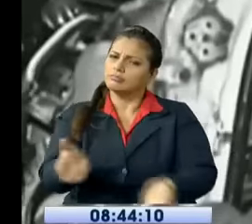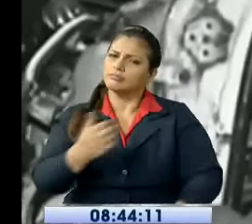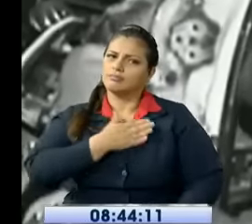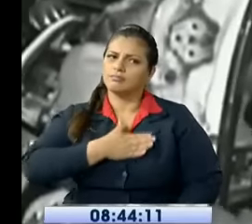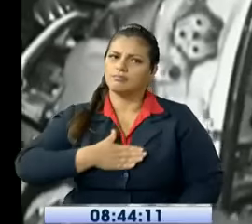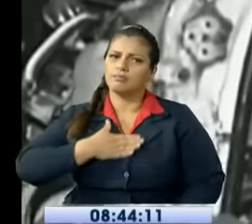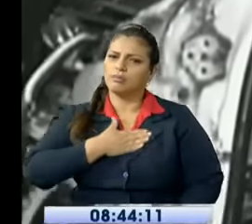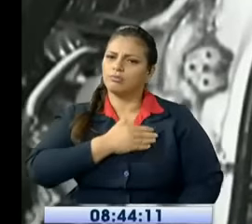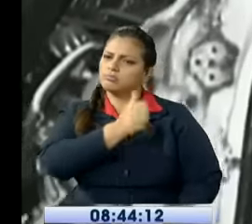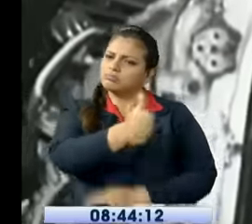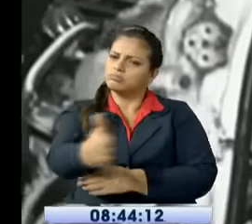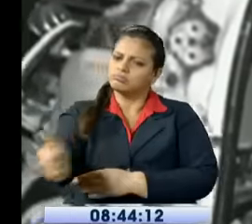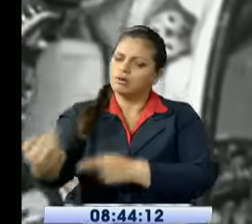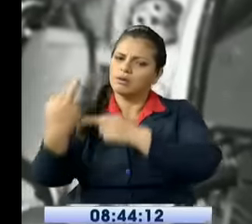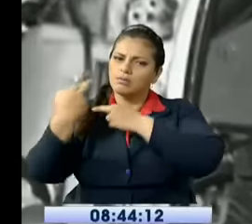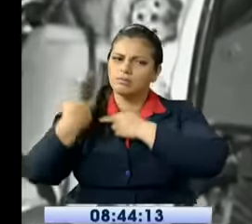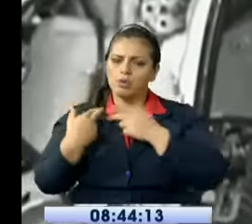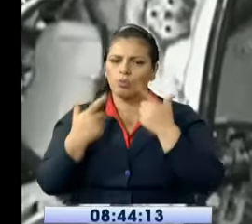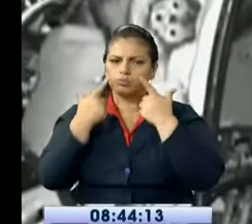por usted.